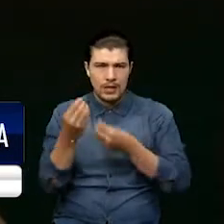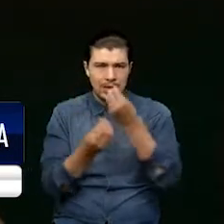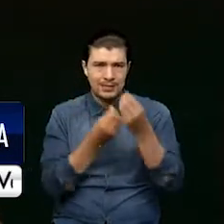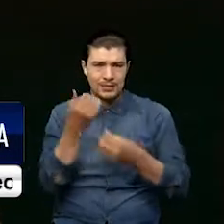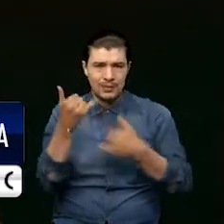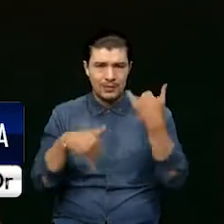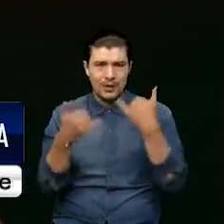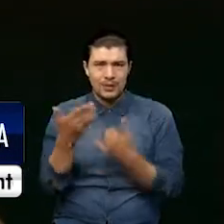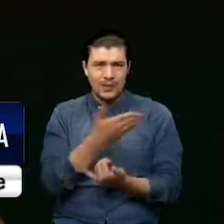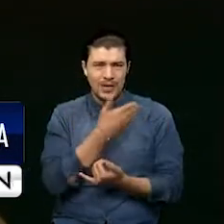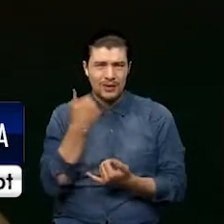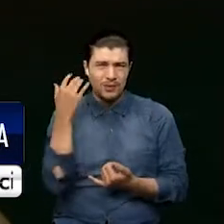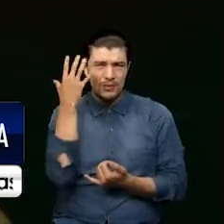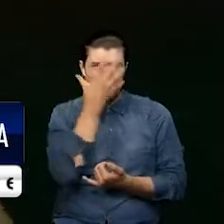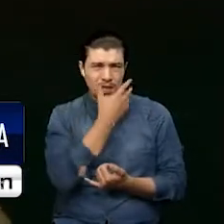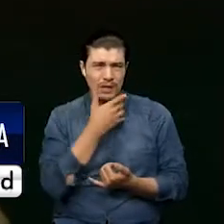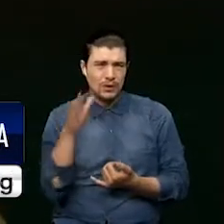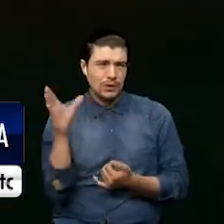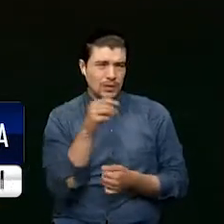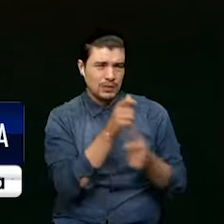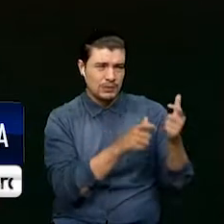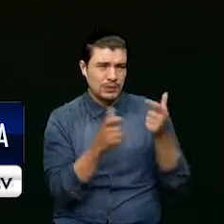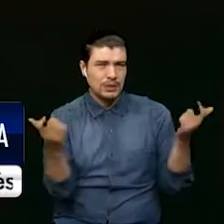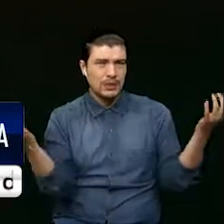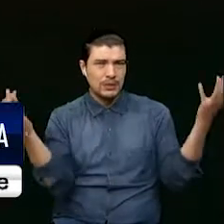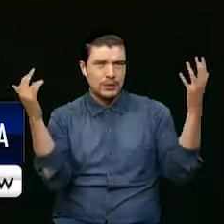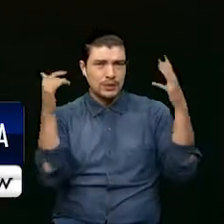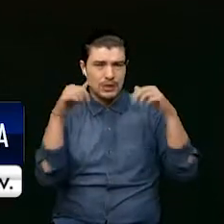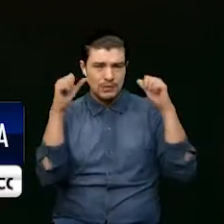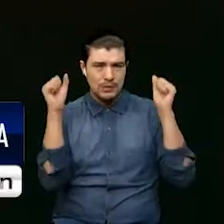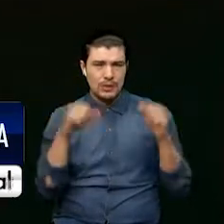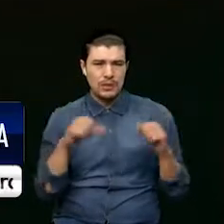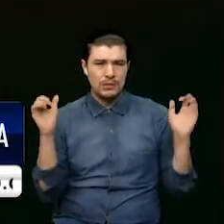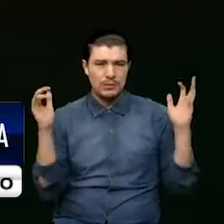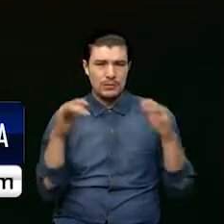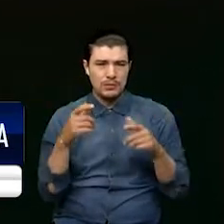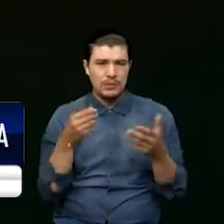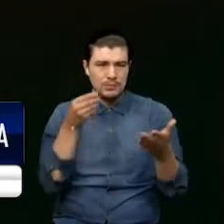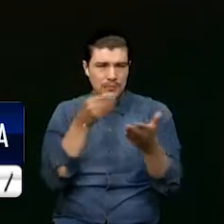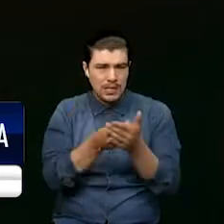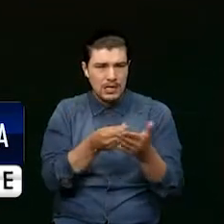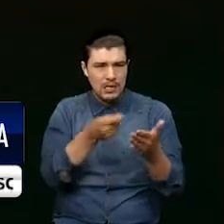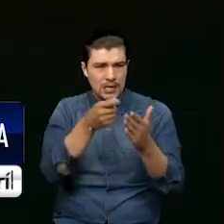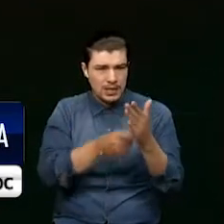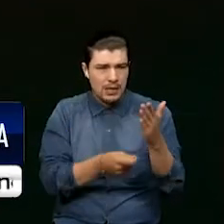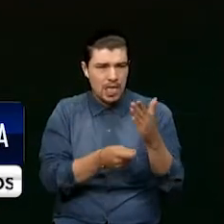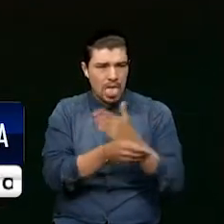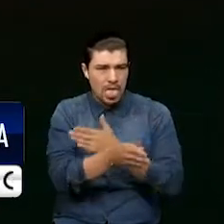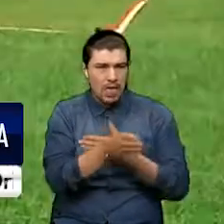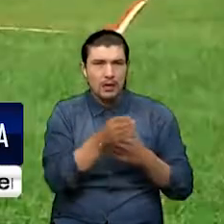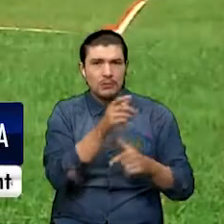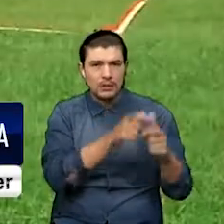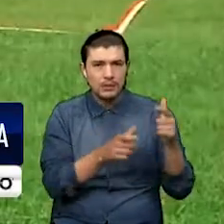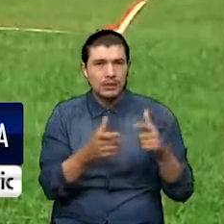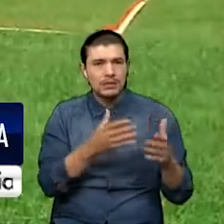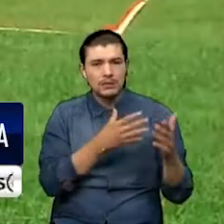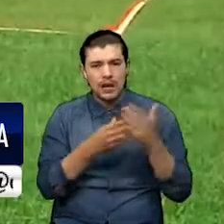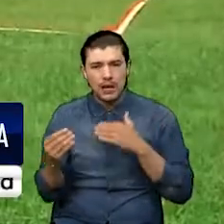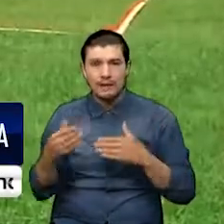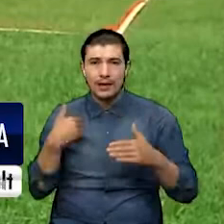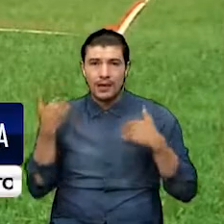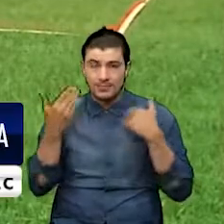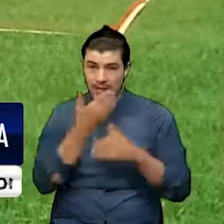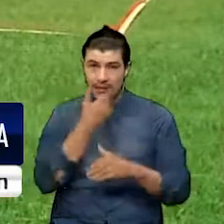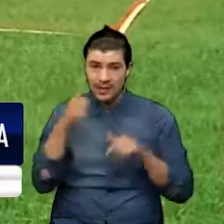vistoso y algo más lindo para que la gente venga para que concurra en los estadios para que pague su entrada y para que se vaya feliz el elenco fronterizo